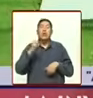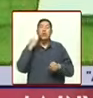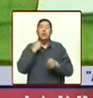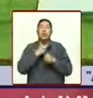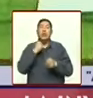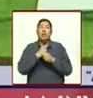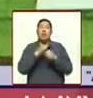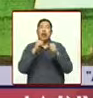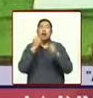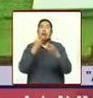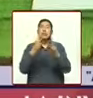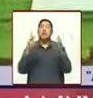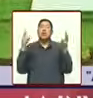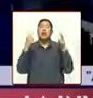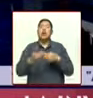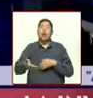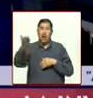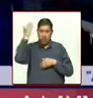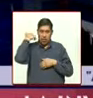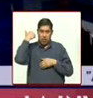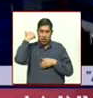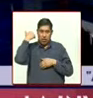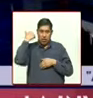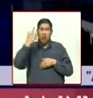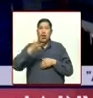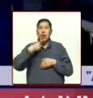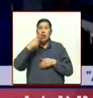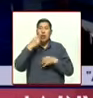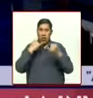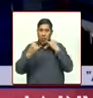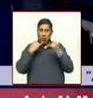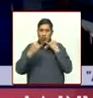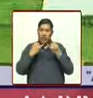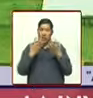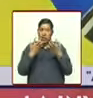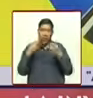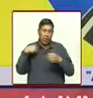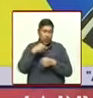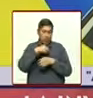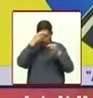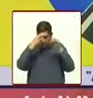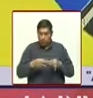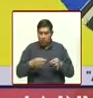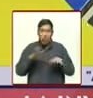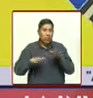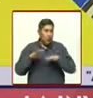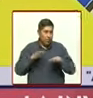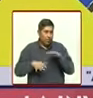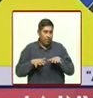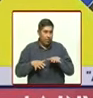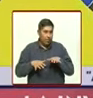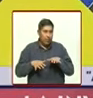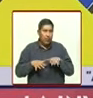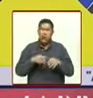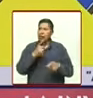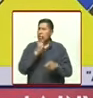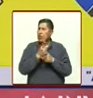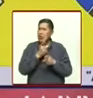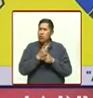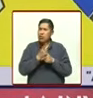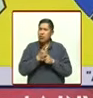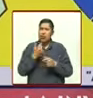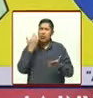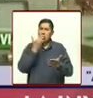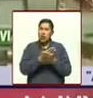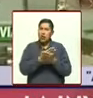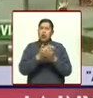en Viacha con anterioridad, y que según el dato que queremos confirmar o descartar, hizo precisamente que lleguemos